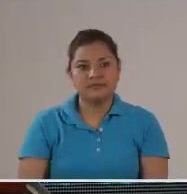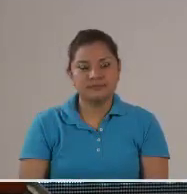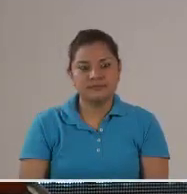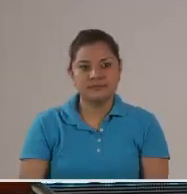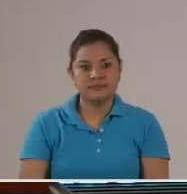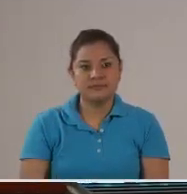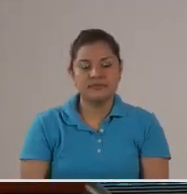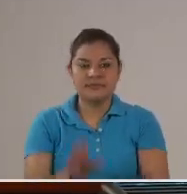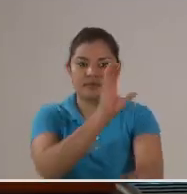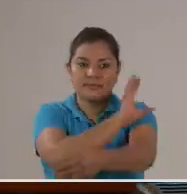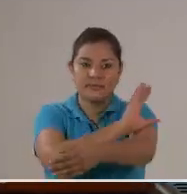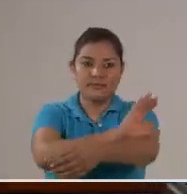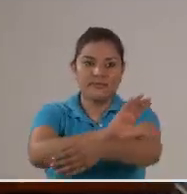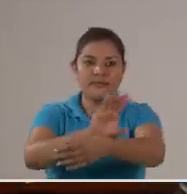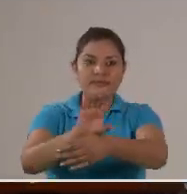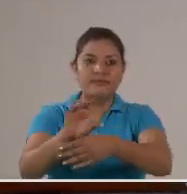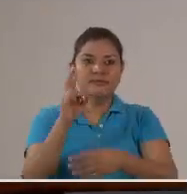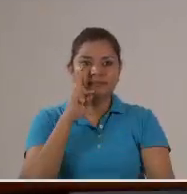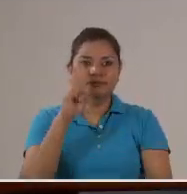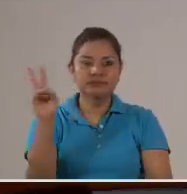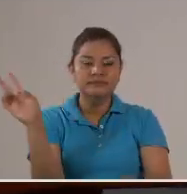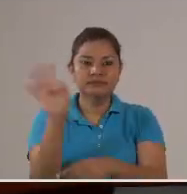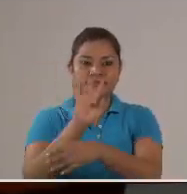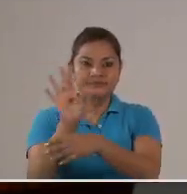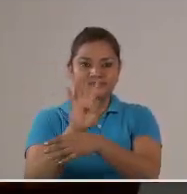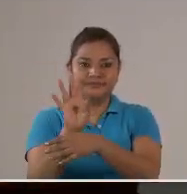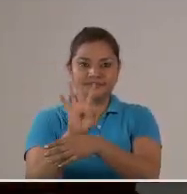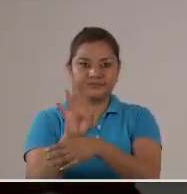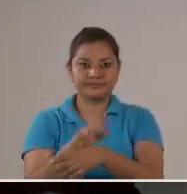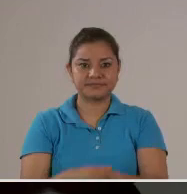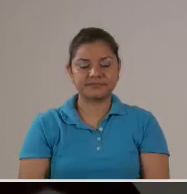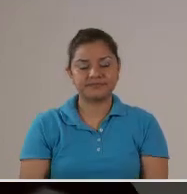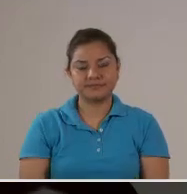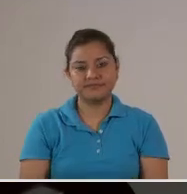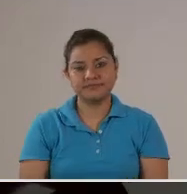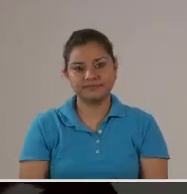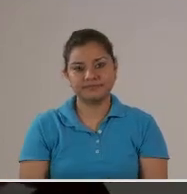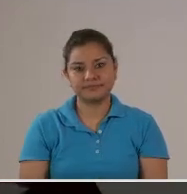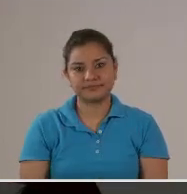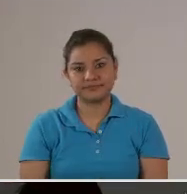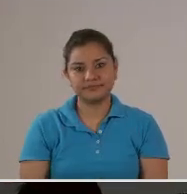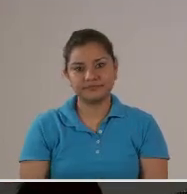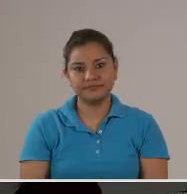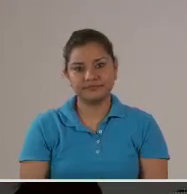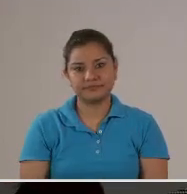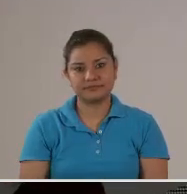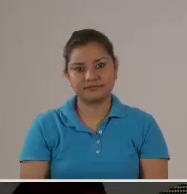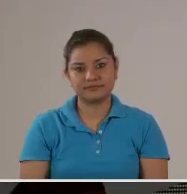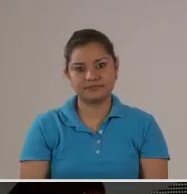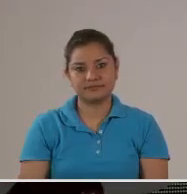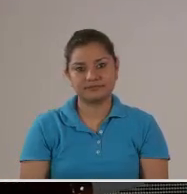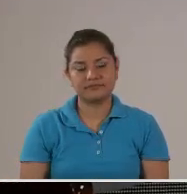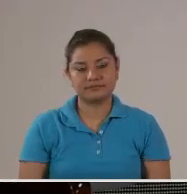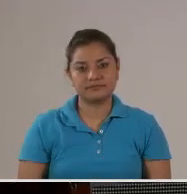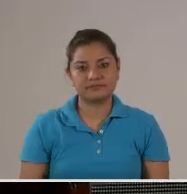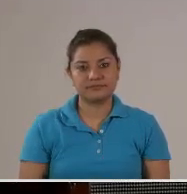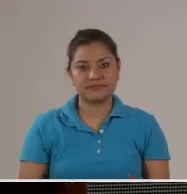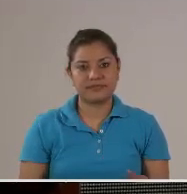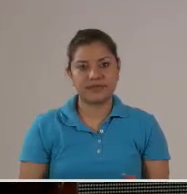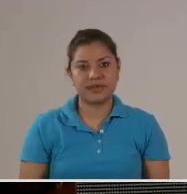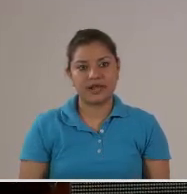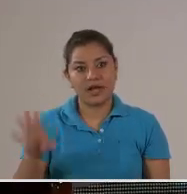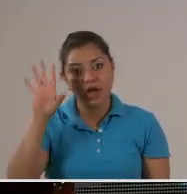leyendo acá eh decía se considera discriminación a toda distinción exclusión restricción que basada en el origen